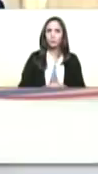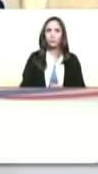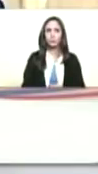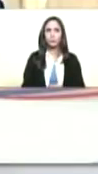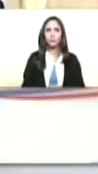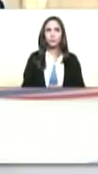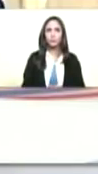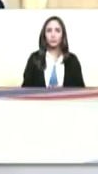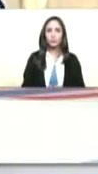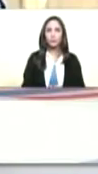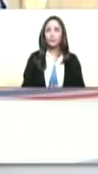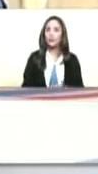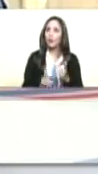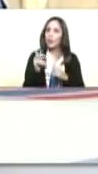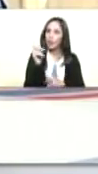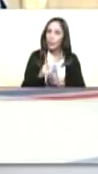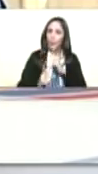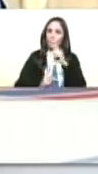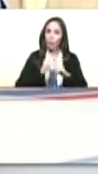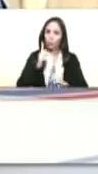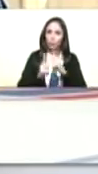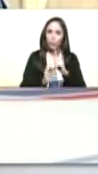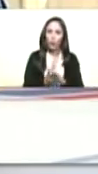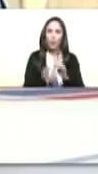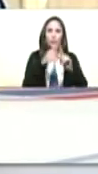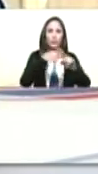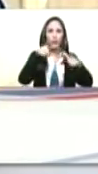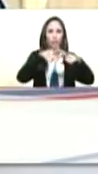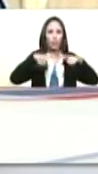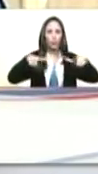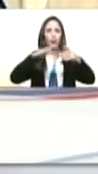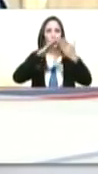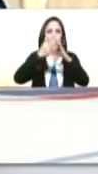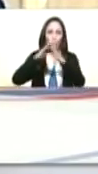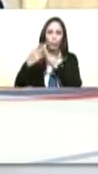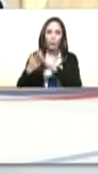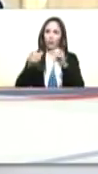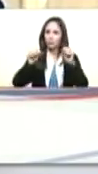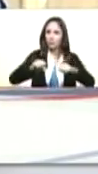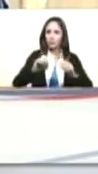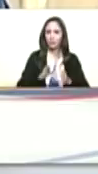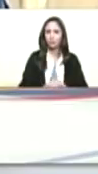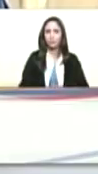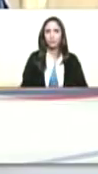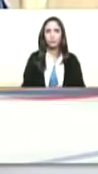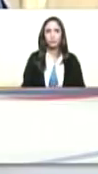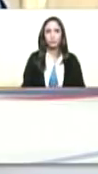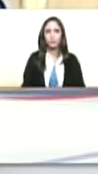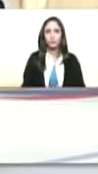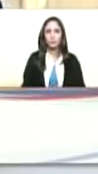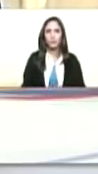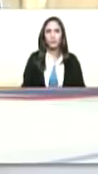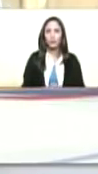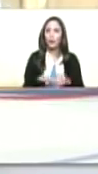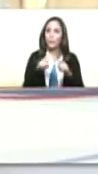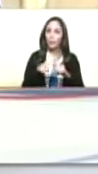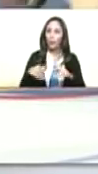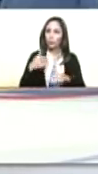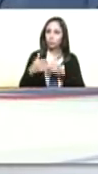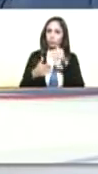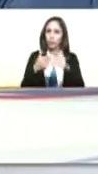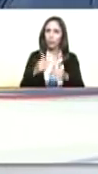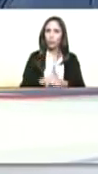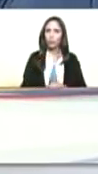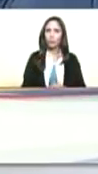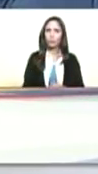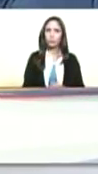el camino de la producción rural y urbana de los CLA. Falta mucho por hacer, pero el camino para determinar lo que falta por